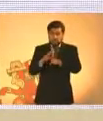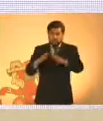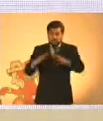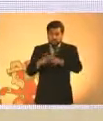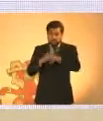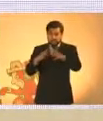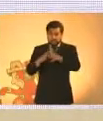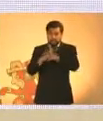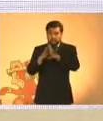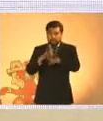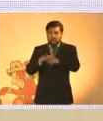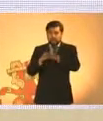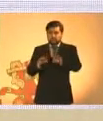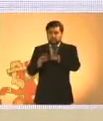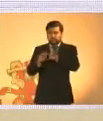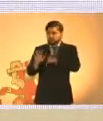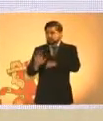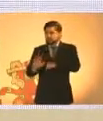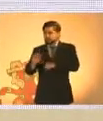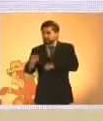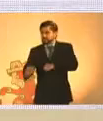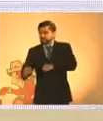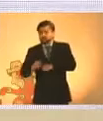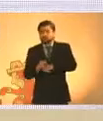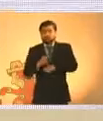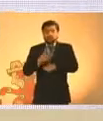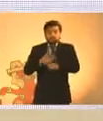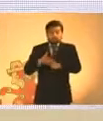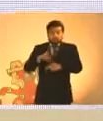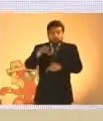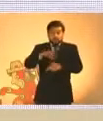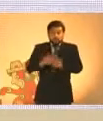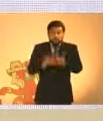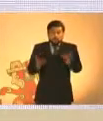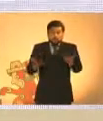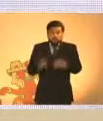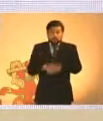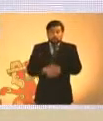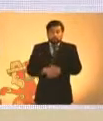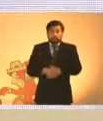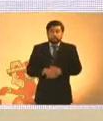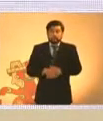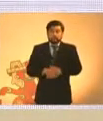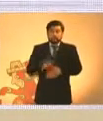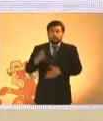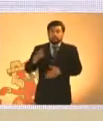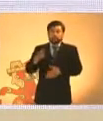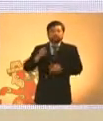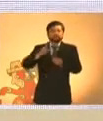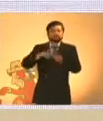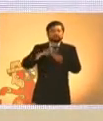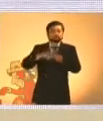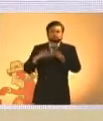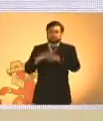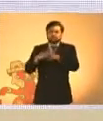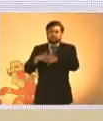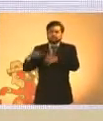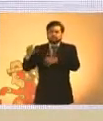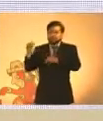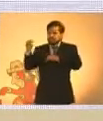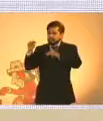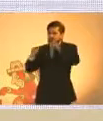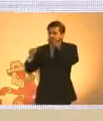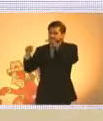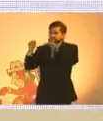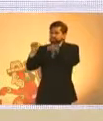hasta el día de hoy pero es que como una circunstancia añadida es en los andes a 4000 metros de altura